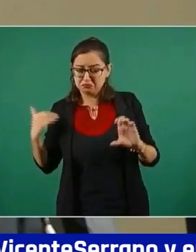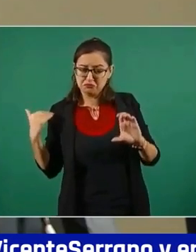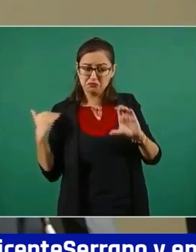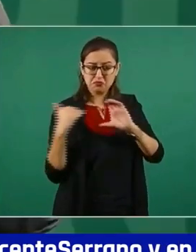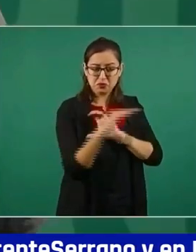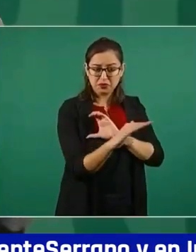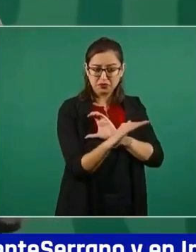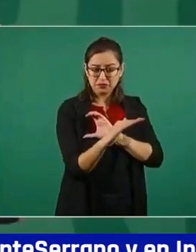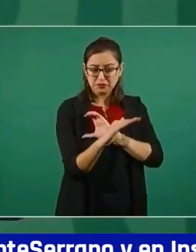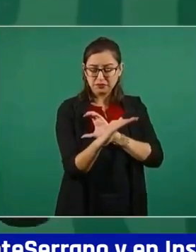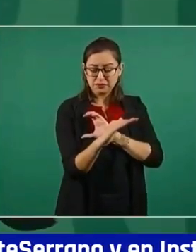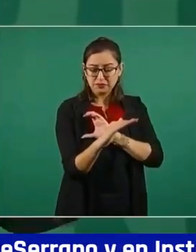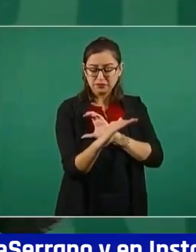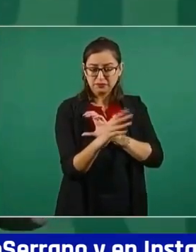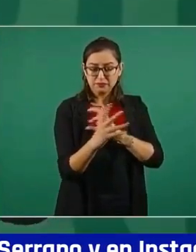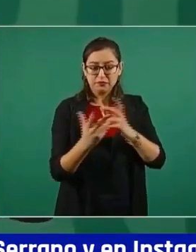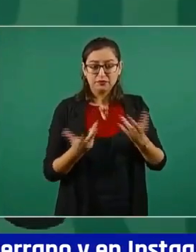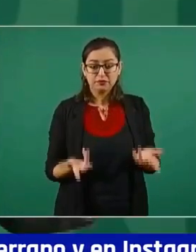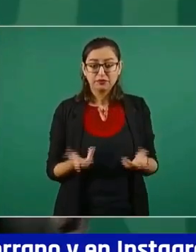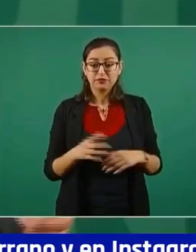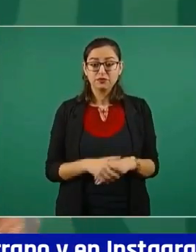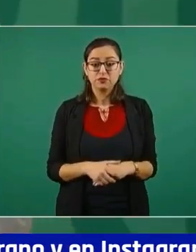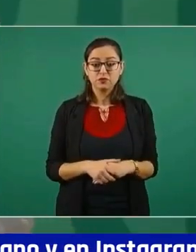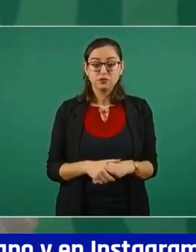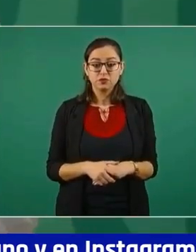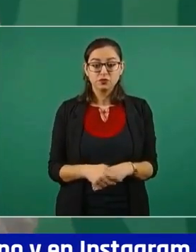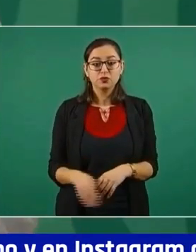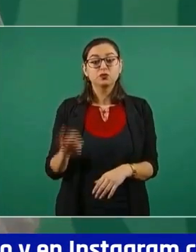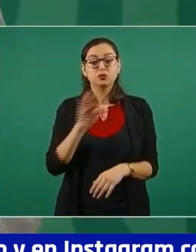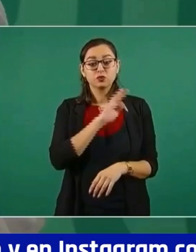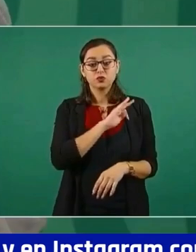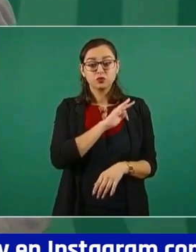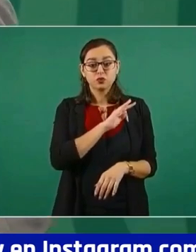que hasta podríamos